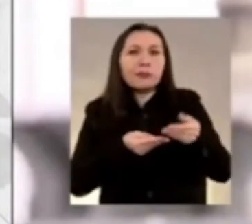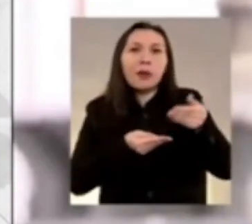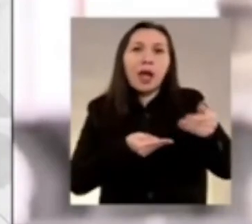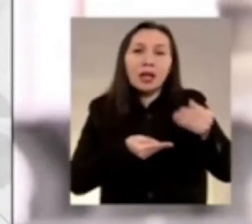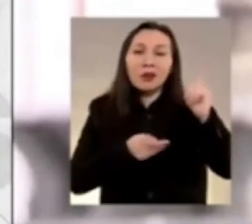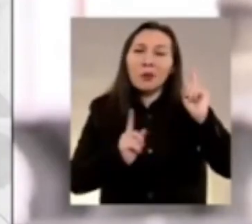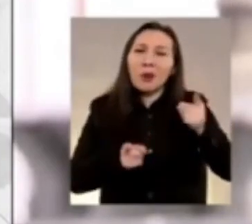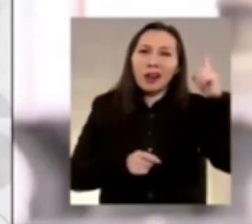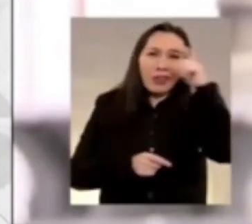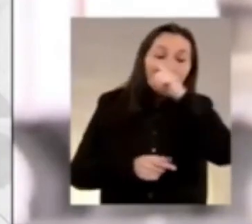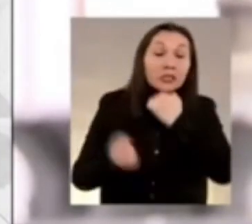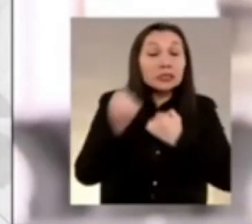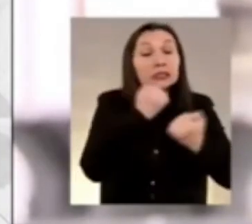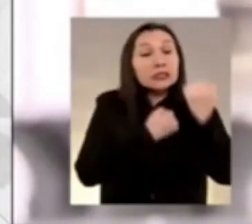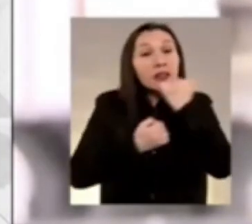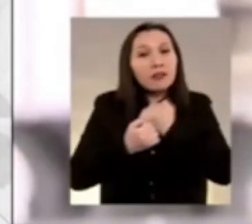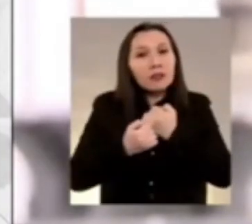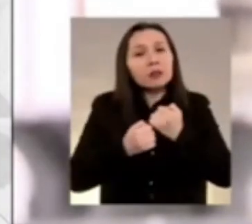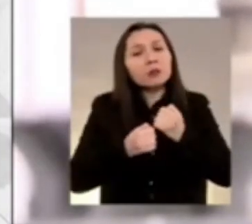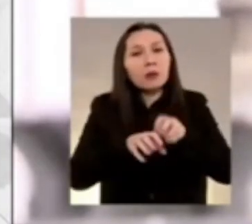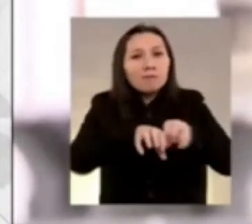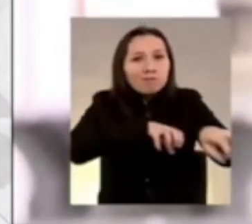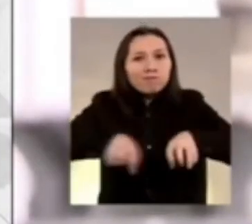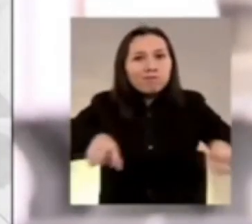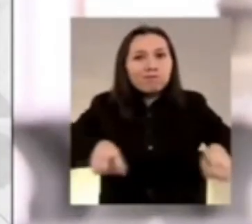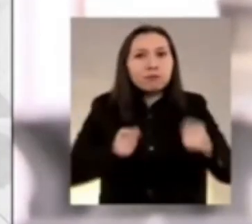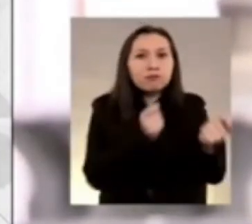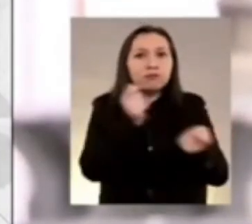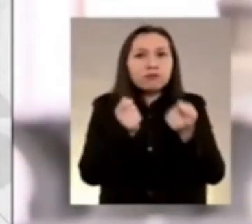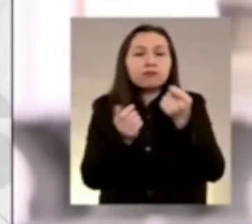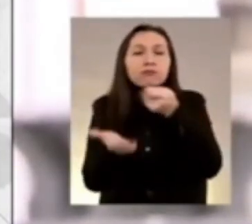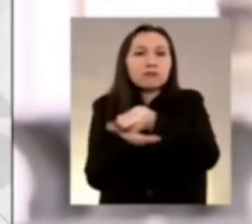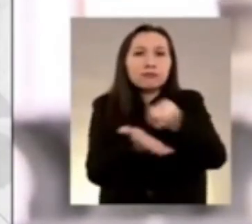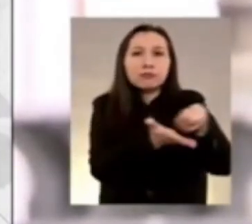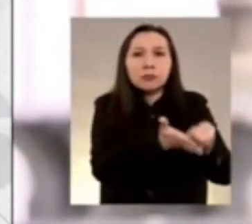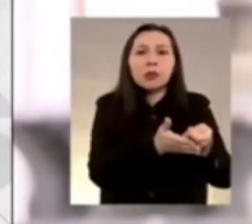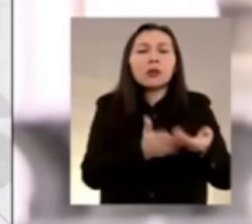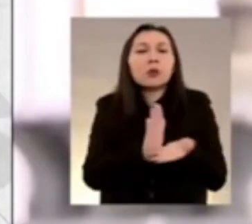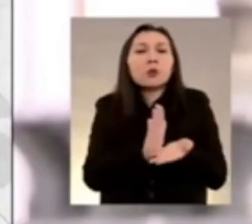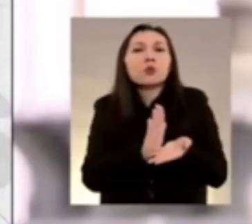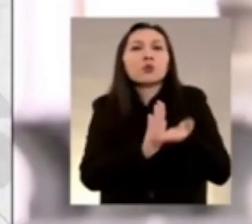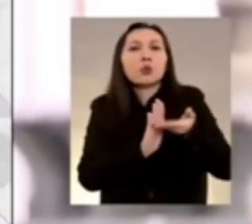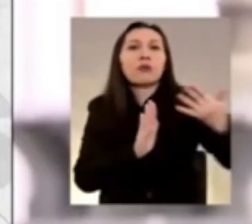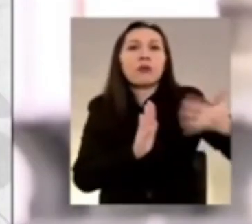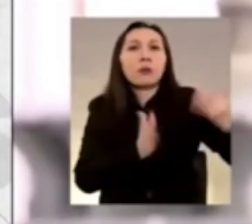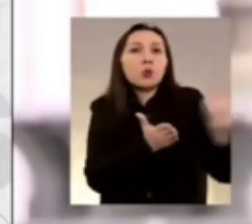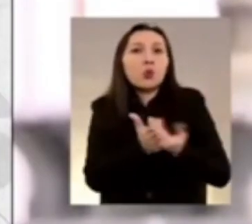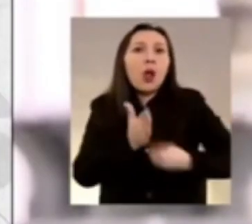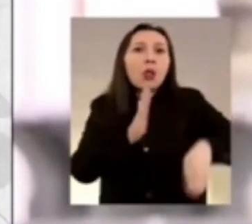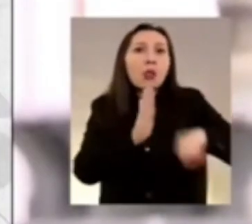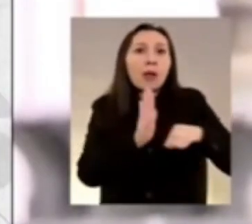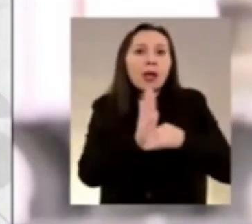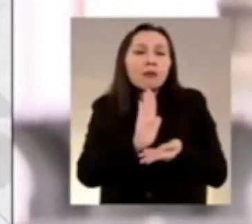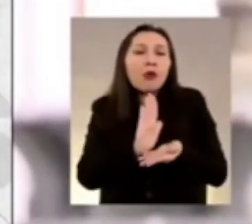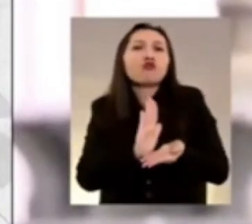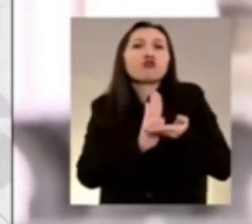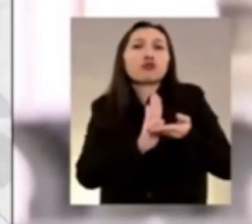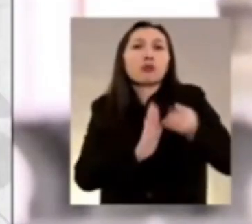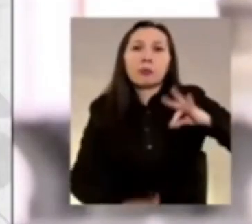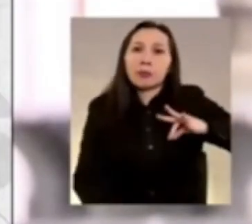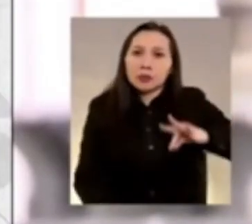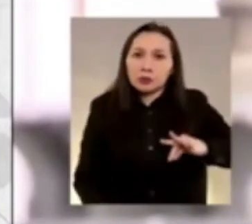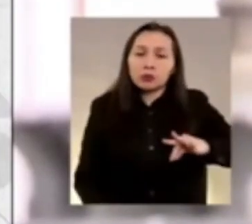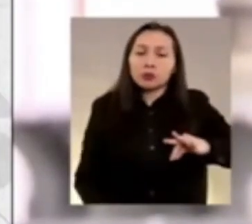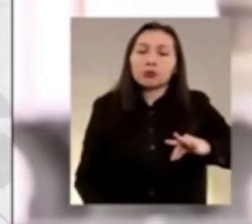sus dificultades y errores, redistribuyó la renta, aumentó significativamente el sueldo mínimo, las